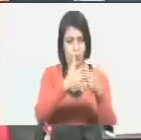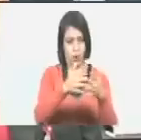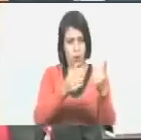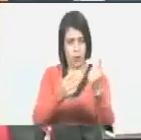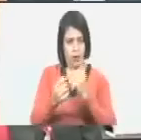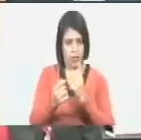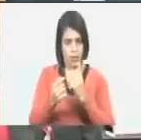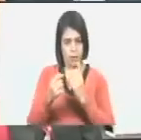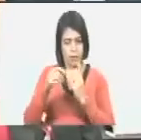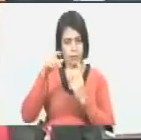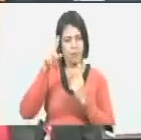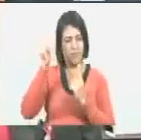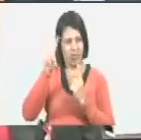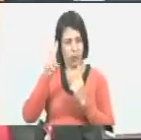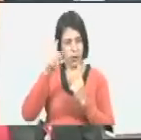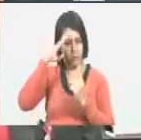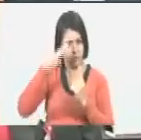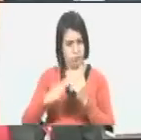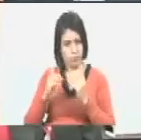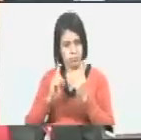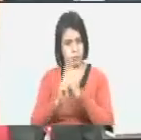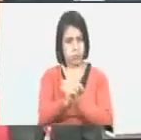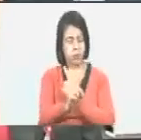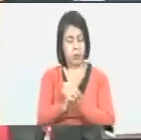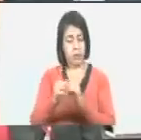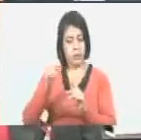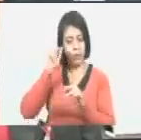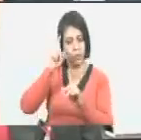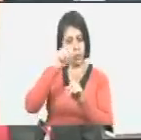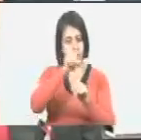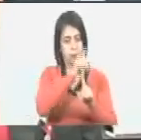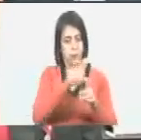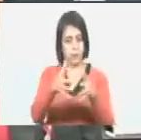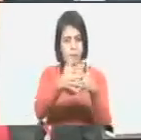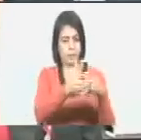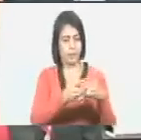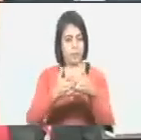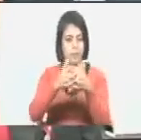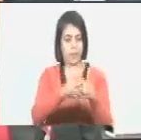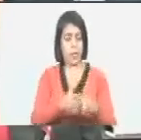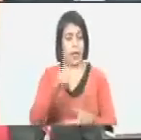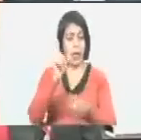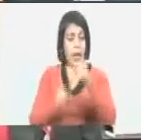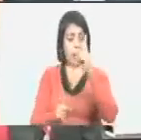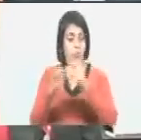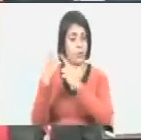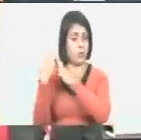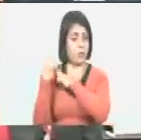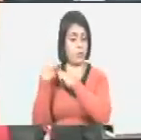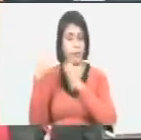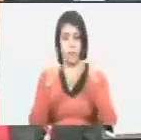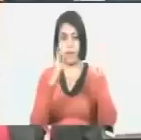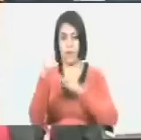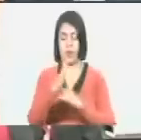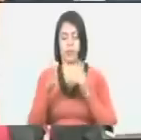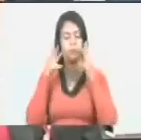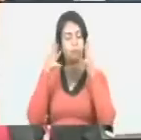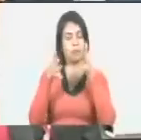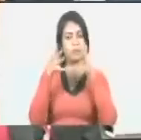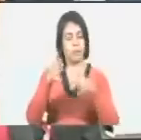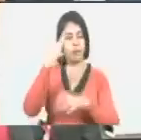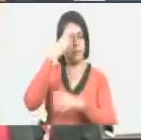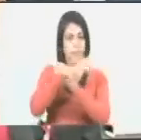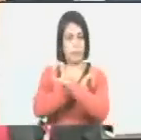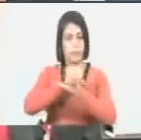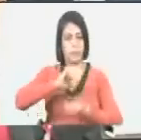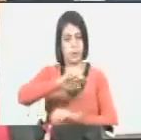oficiales, de profesionales, tanto para recibir instrucción en los Estados Unidos como algunas delegaciones que venían a instruir a los